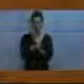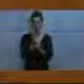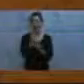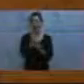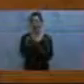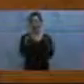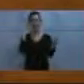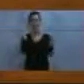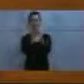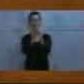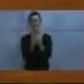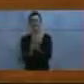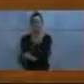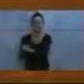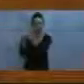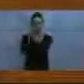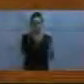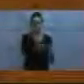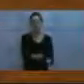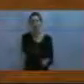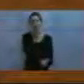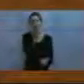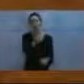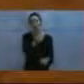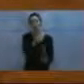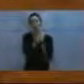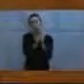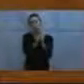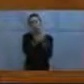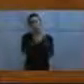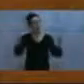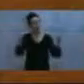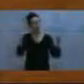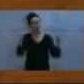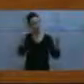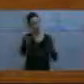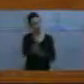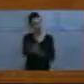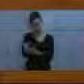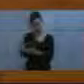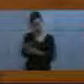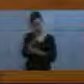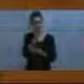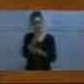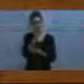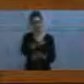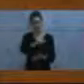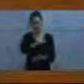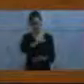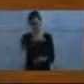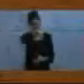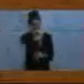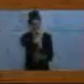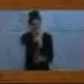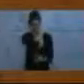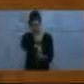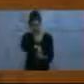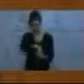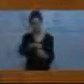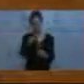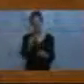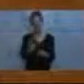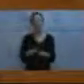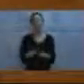la más envejecida del conjunto del país, lo que no caben son políticas ni tibias